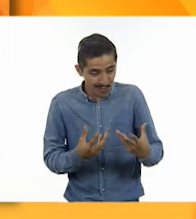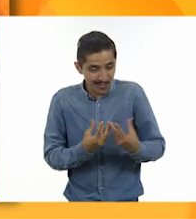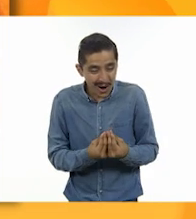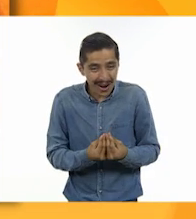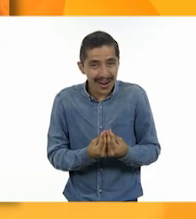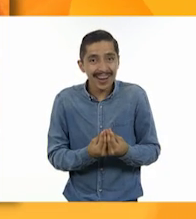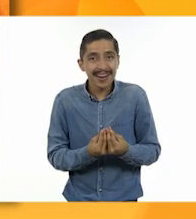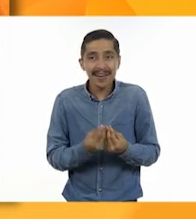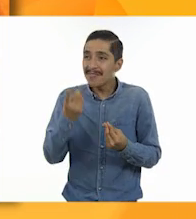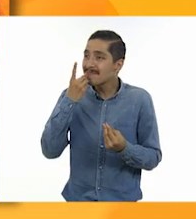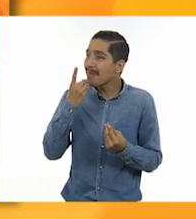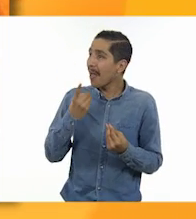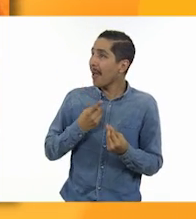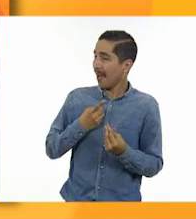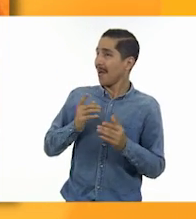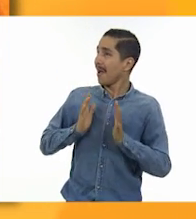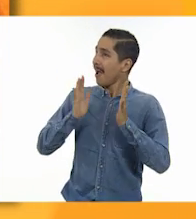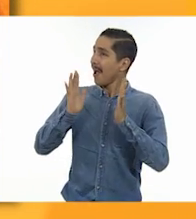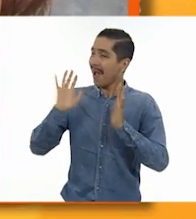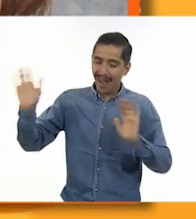me abrazó muy fuerte.